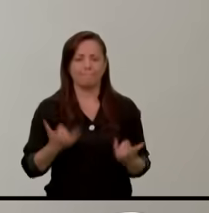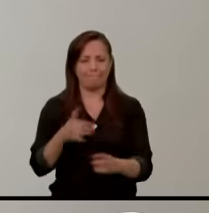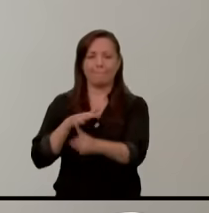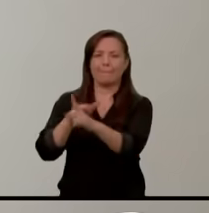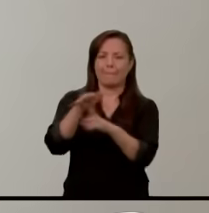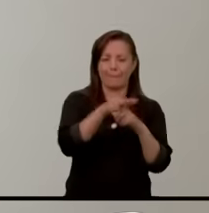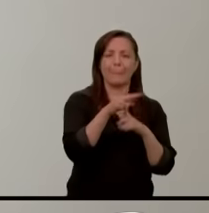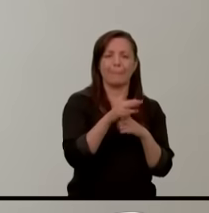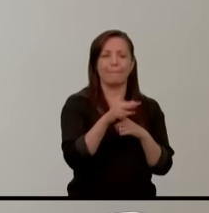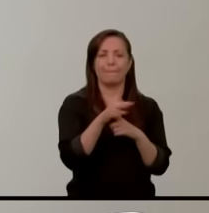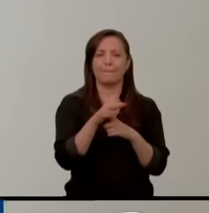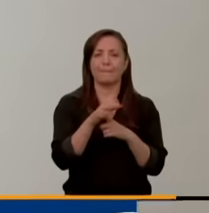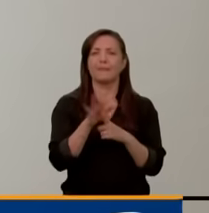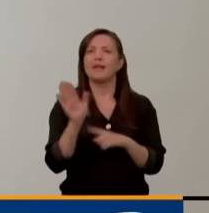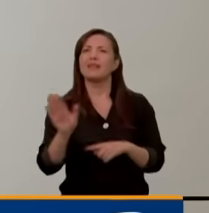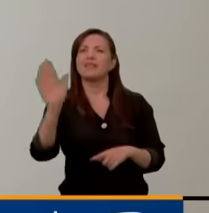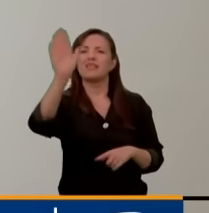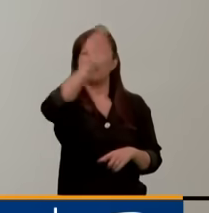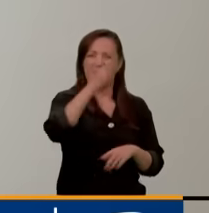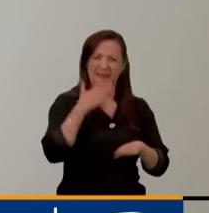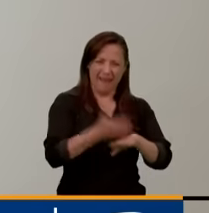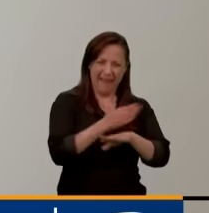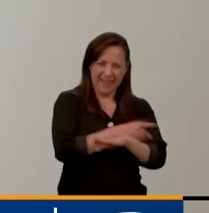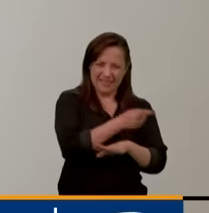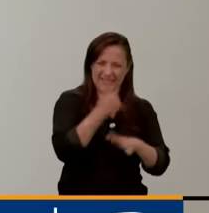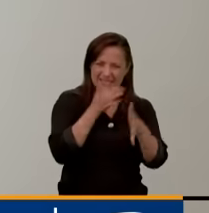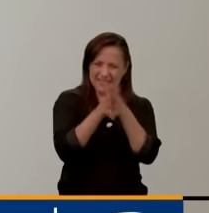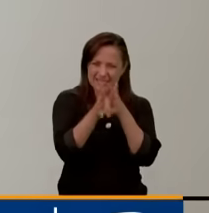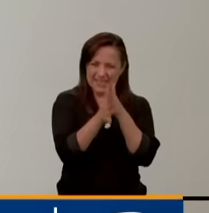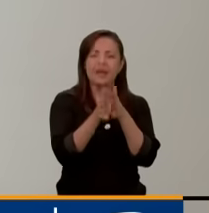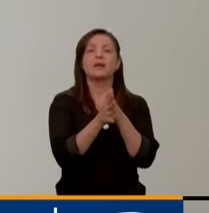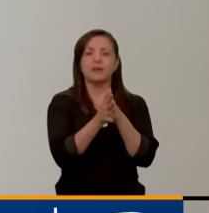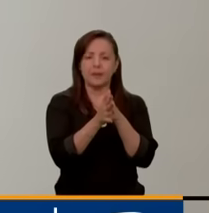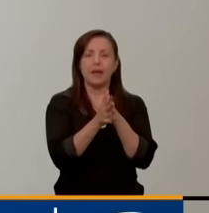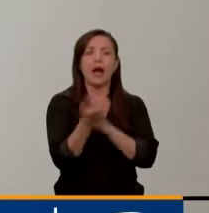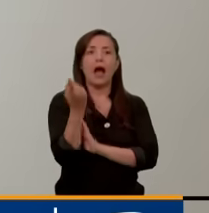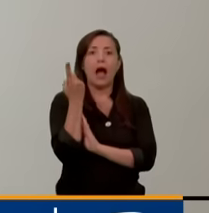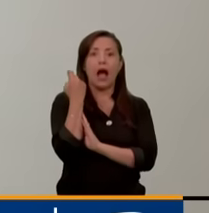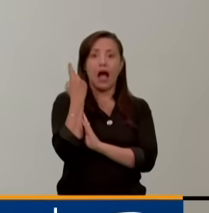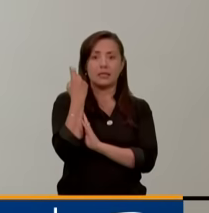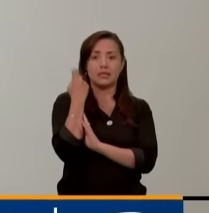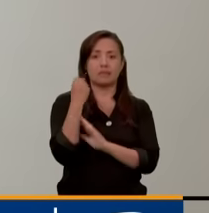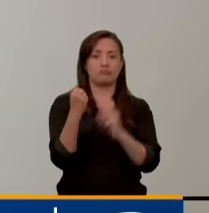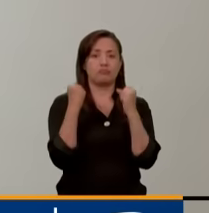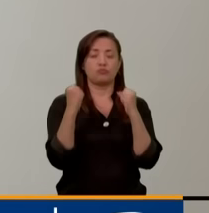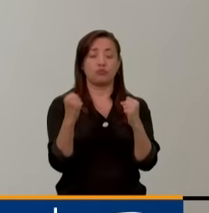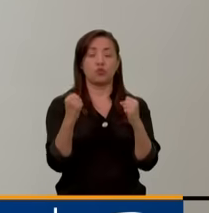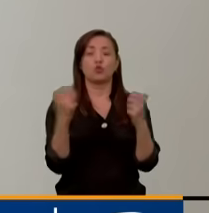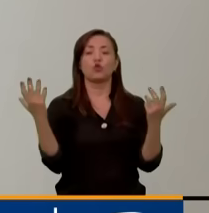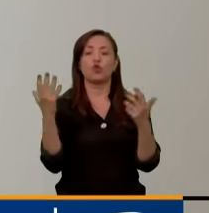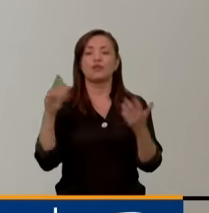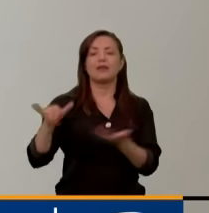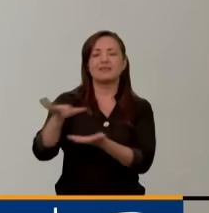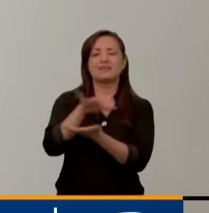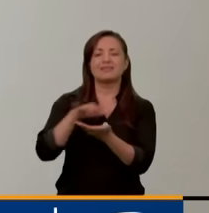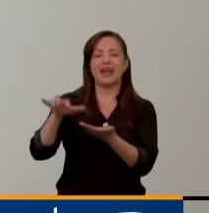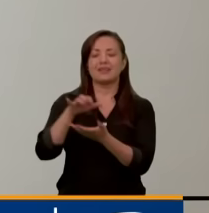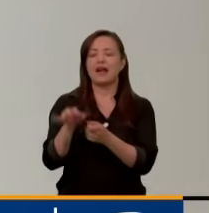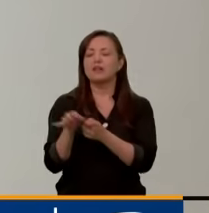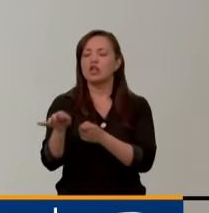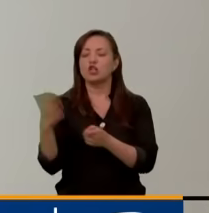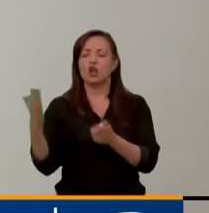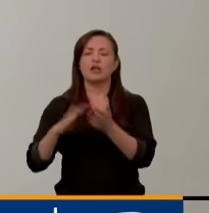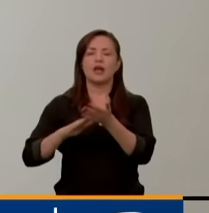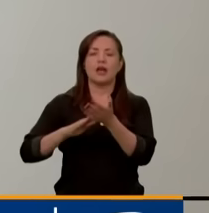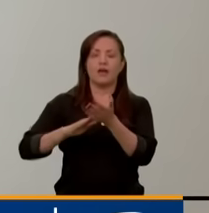en los departamentos que tú antes comentabas. Ayer tuvimos un muy fuerte en Santander, en Florida Blanca, en